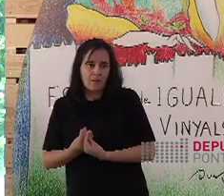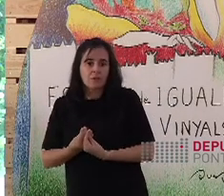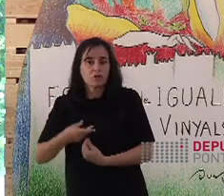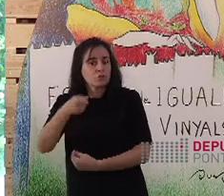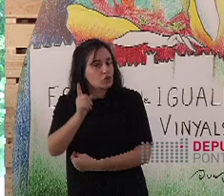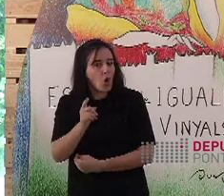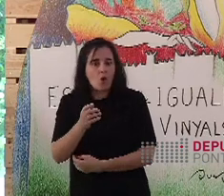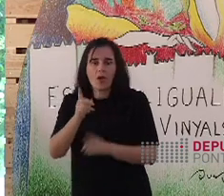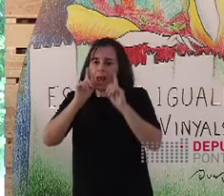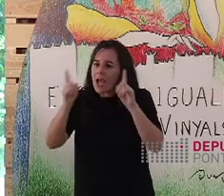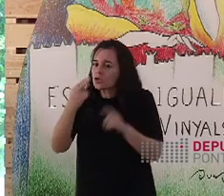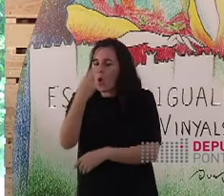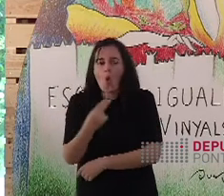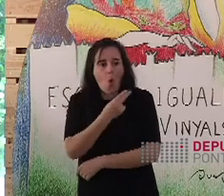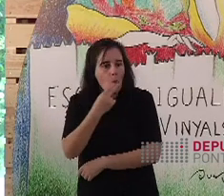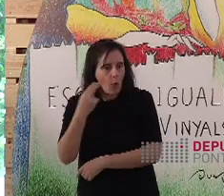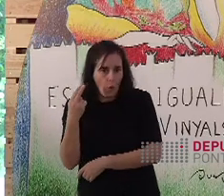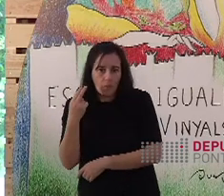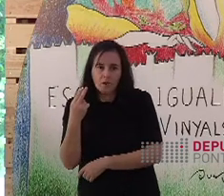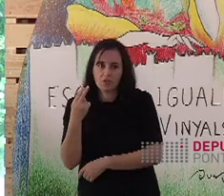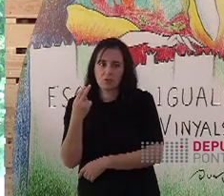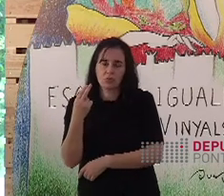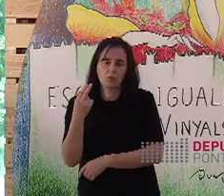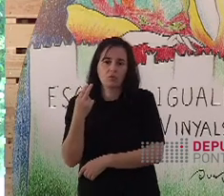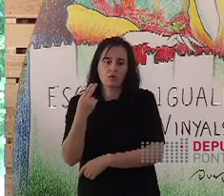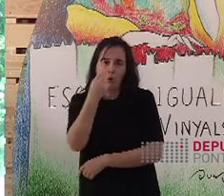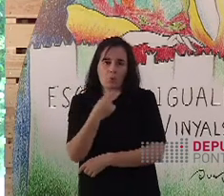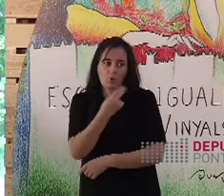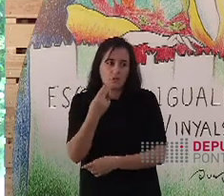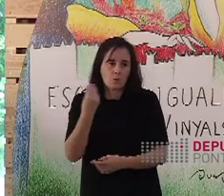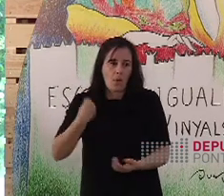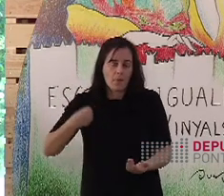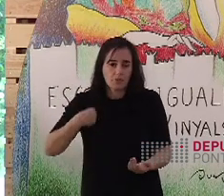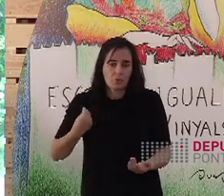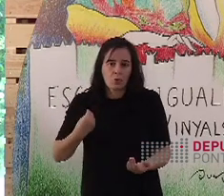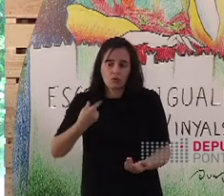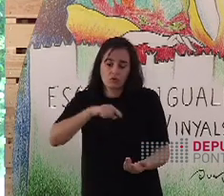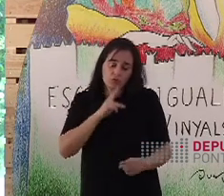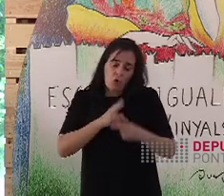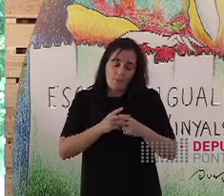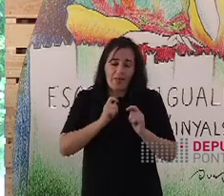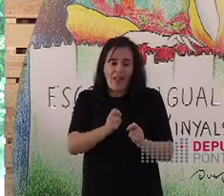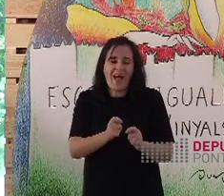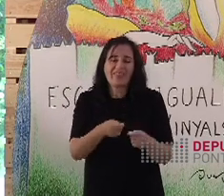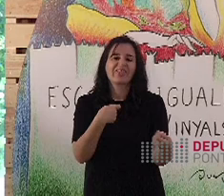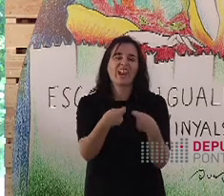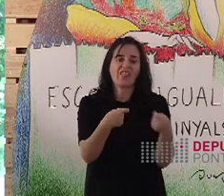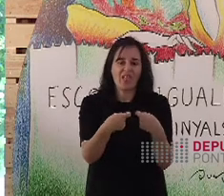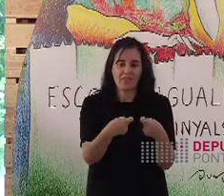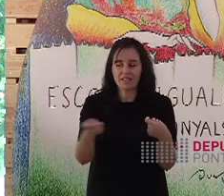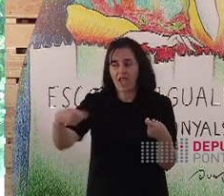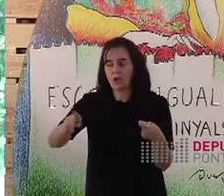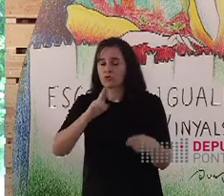ese compromiso que se adquire con moitos dos denominados, bueno, que nos chamamos de tratantes, elas de chaman